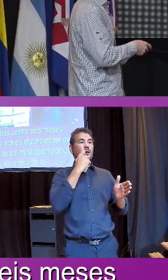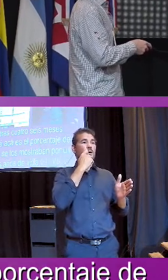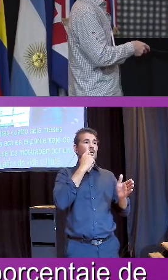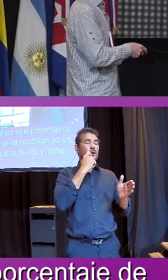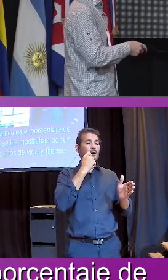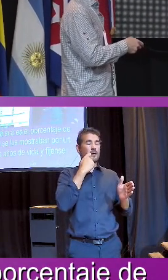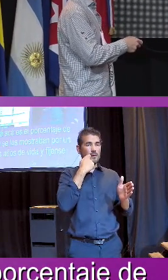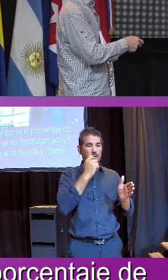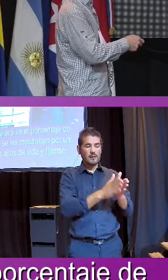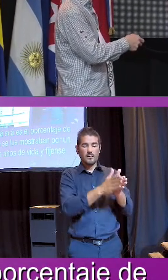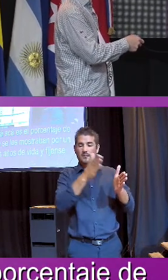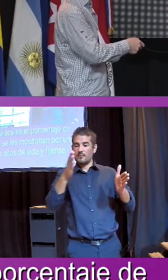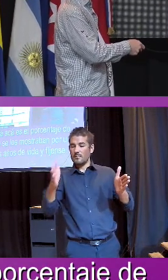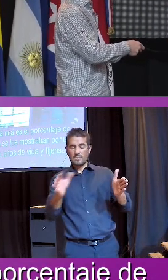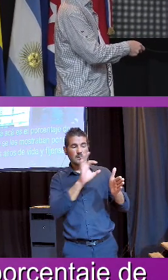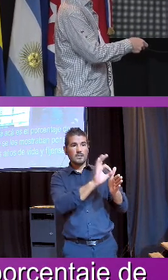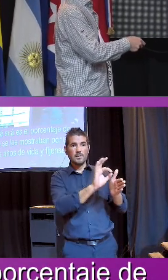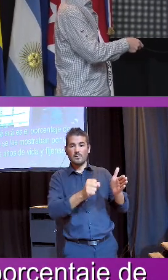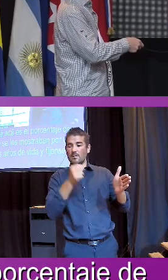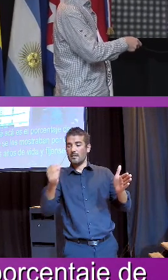dio un patrón